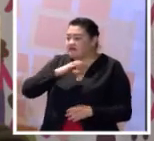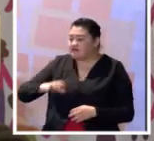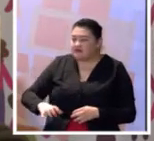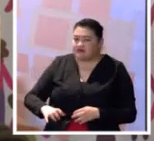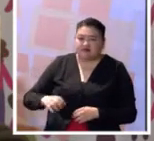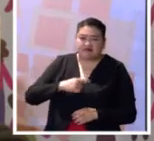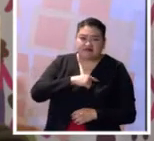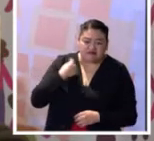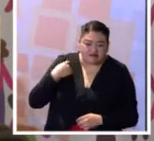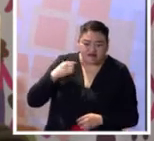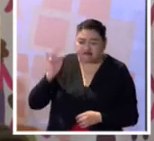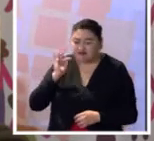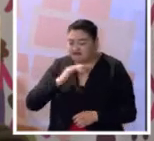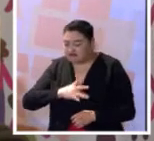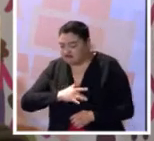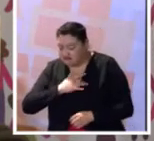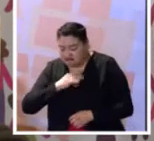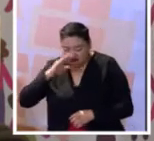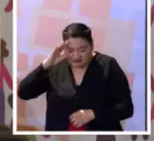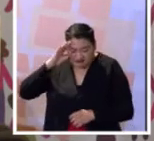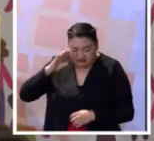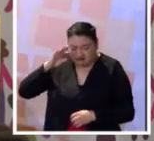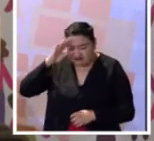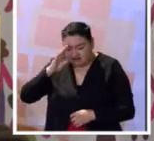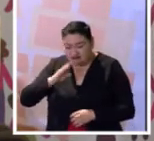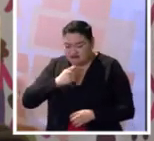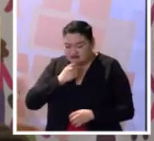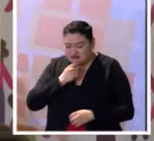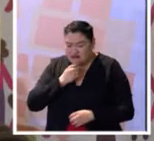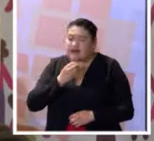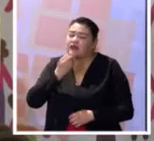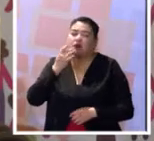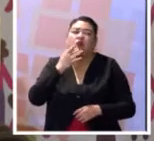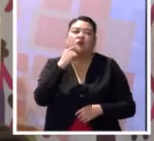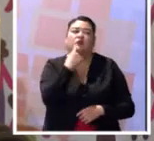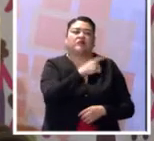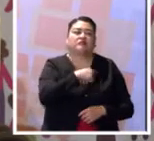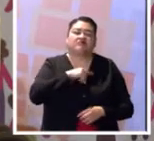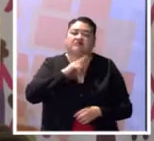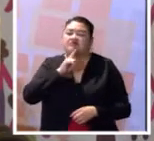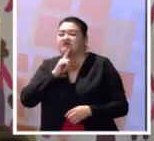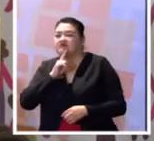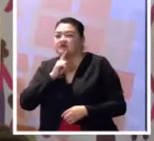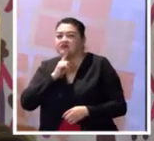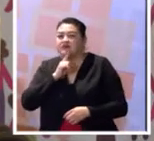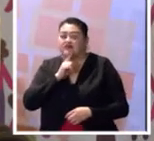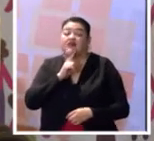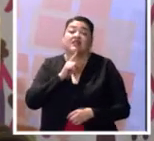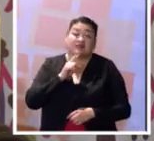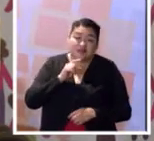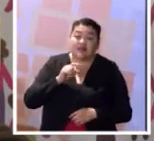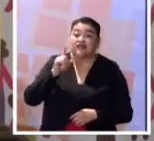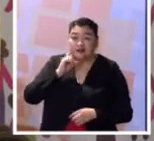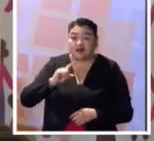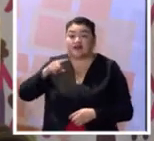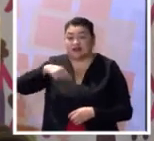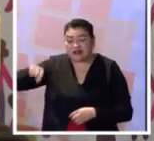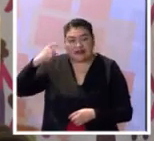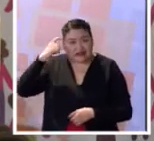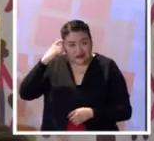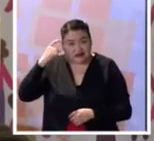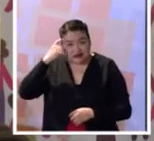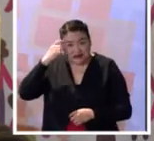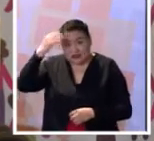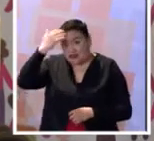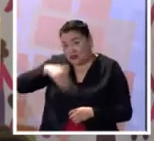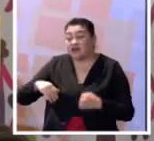está el animarse a hacer la denuncia, ¿no? Es una cuestión que siempre tenemos que tener en cuenta, tanto en la violencia de género, que ya ha sido